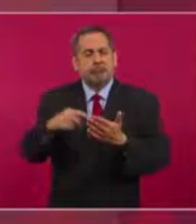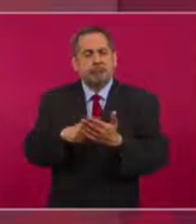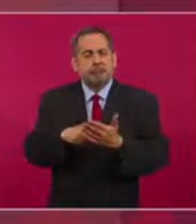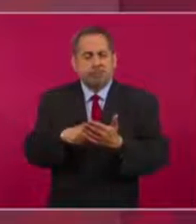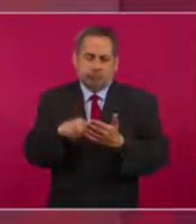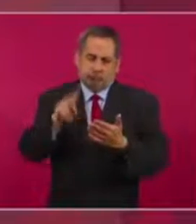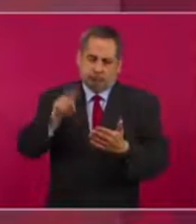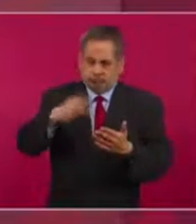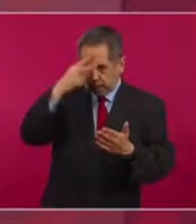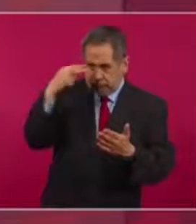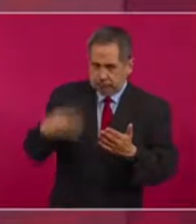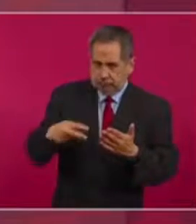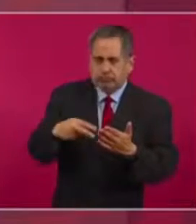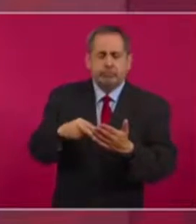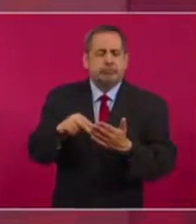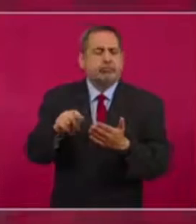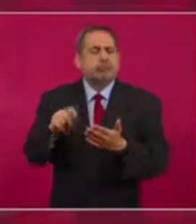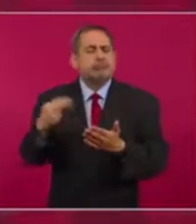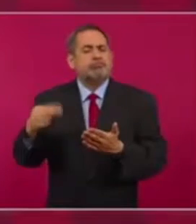mexicano